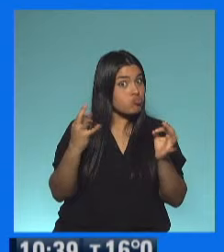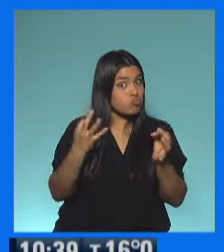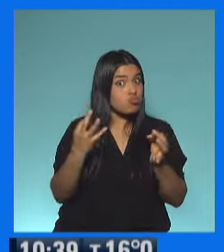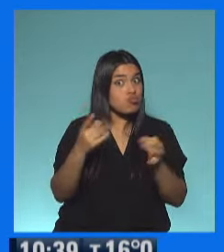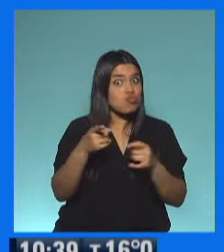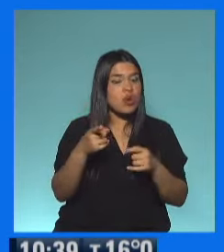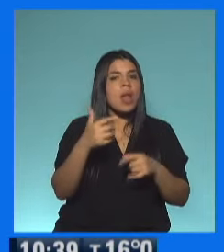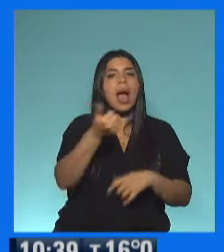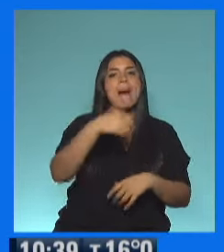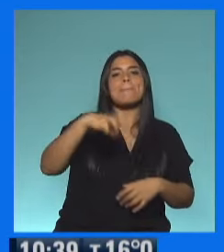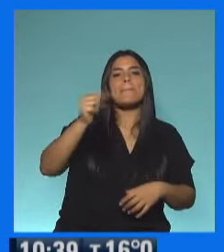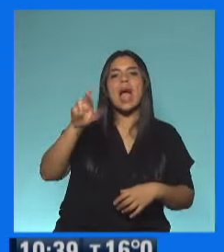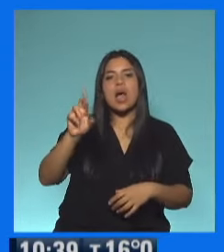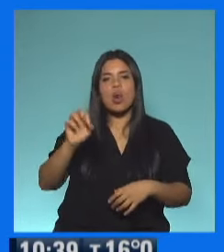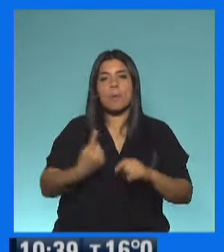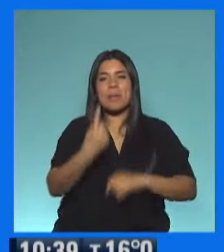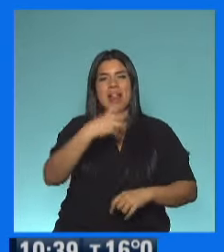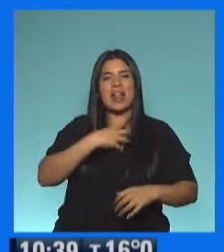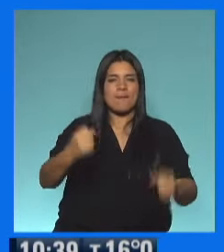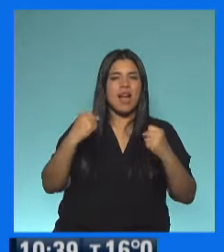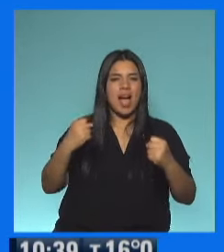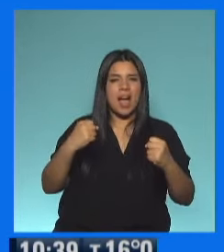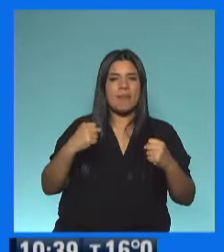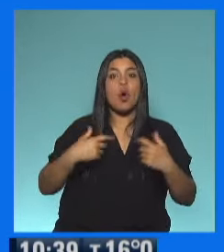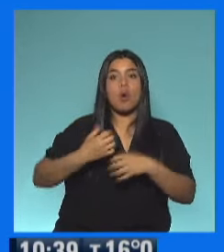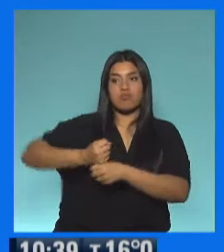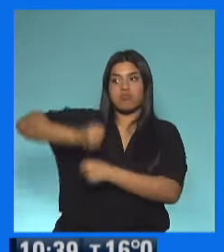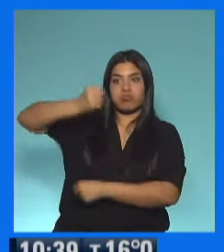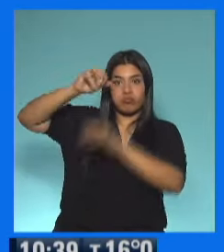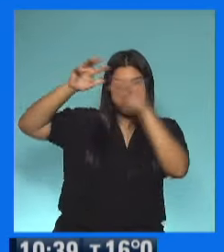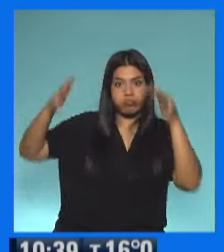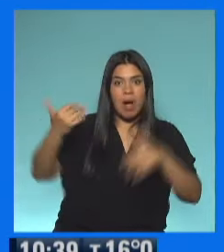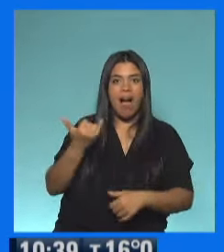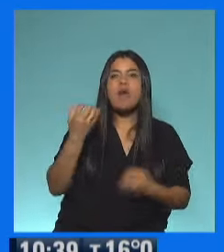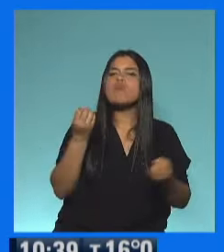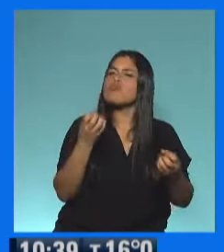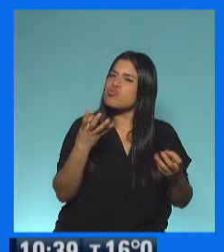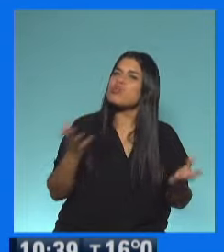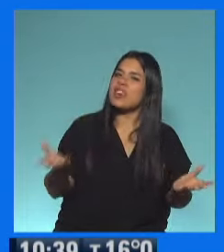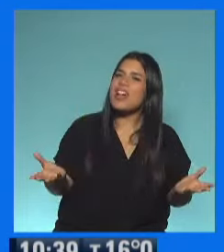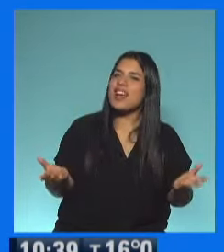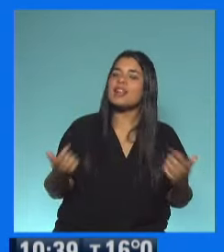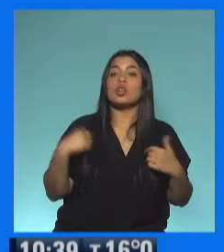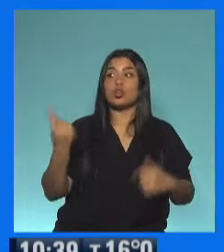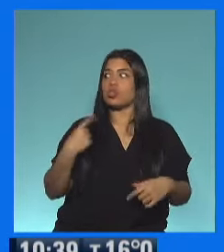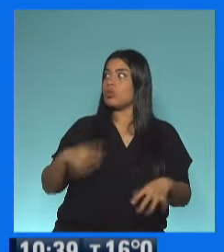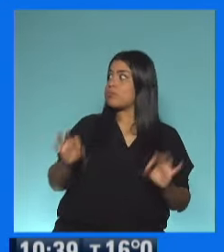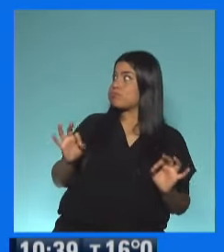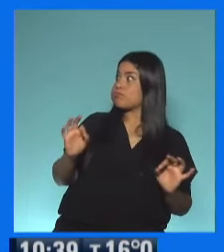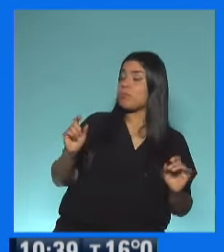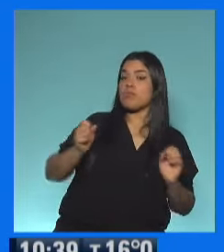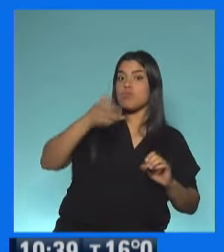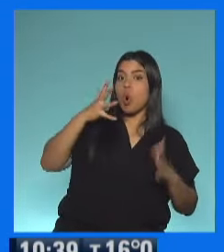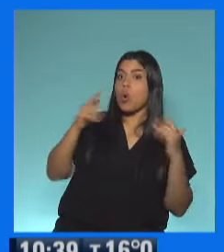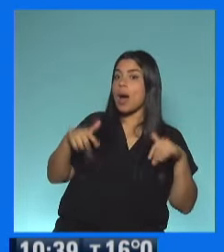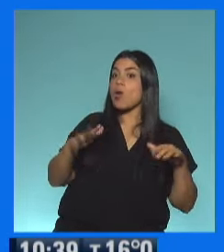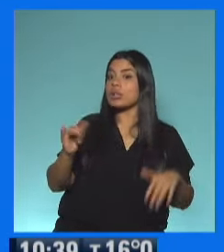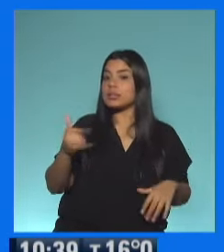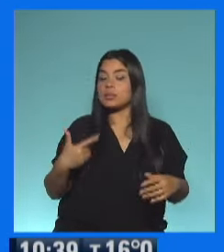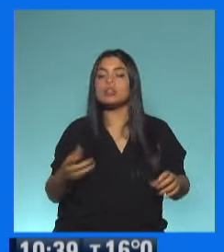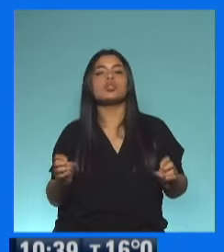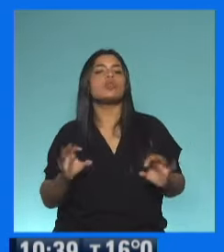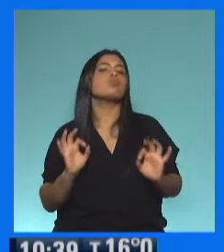Amparo, aguante, primer grado, tiene sombrilla y todo para la murga. Fantasías, muñecos, sombrillas. Ya estamos listos acá, ¿preparaste para la todo? Ay, ¿preparaste muy todo bien con Martín? Esas